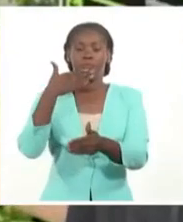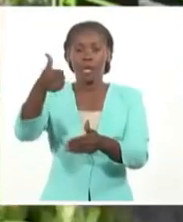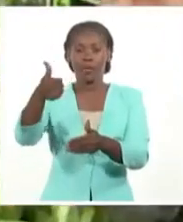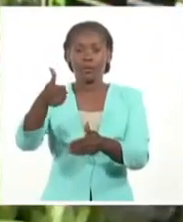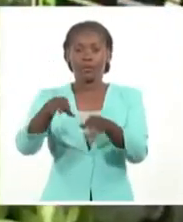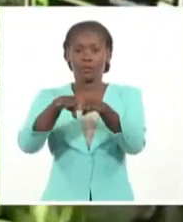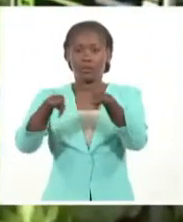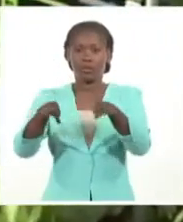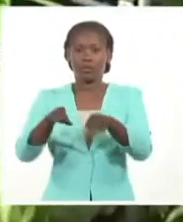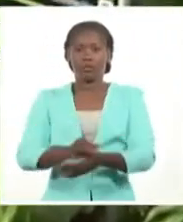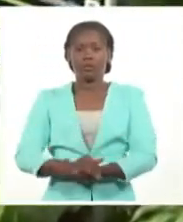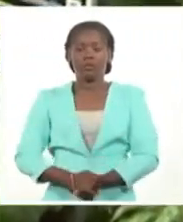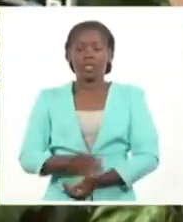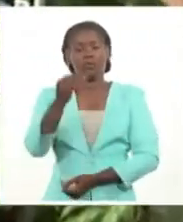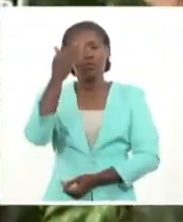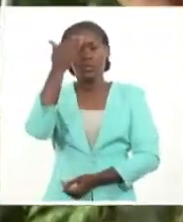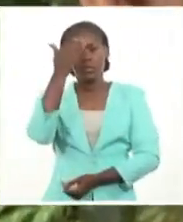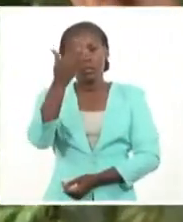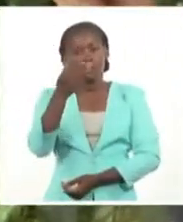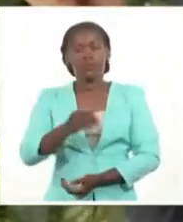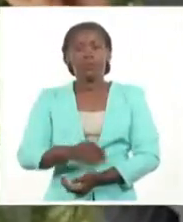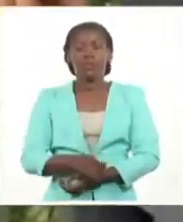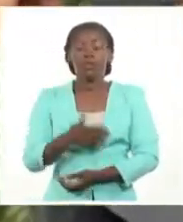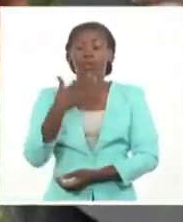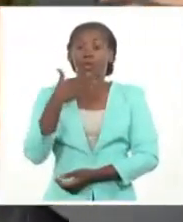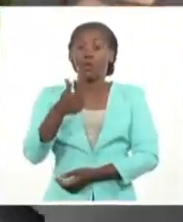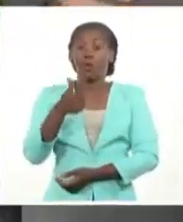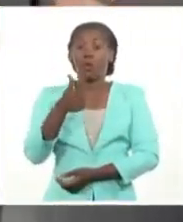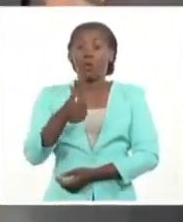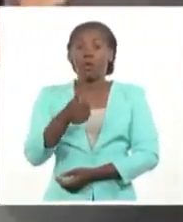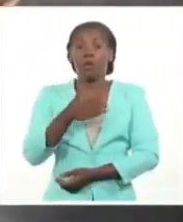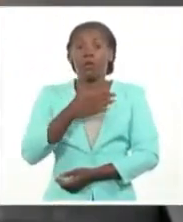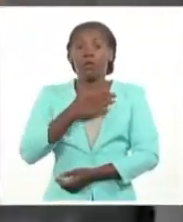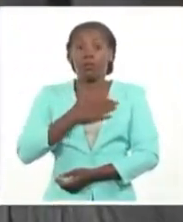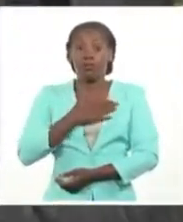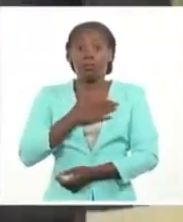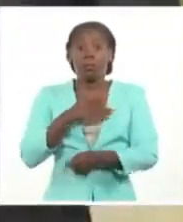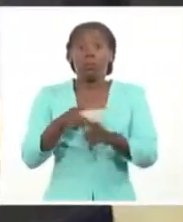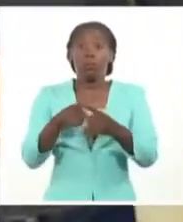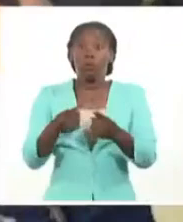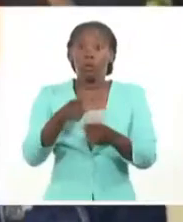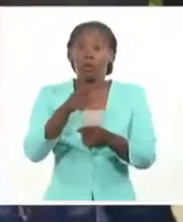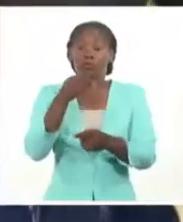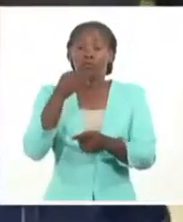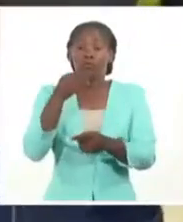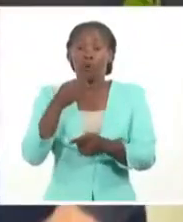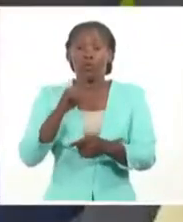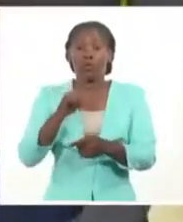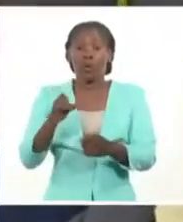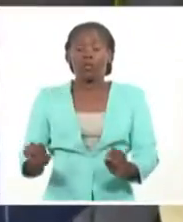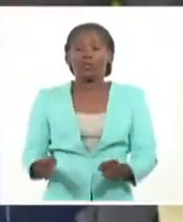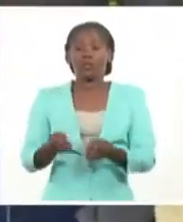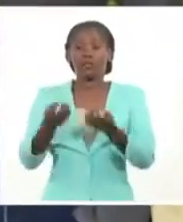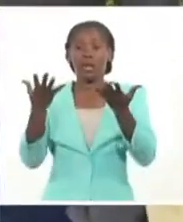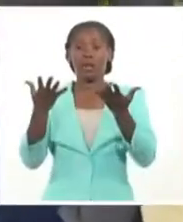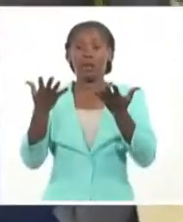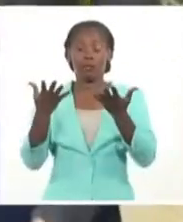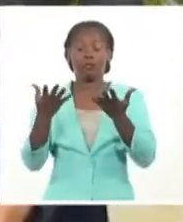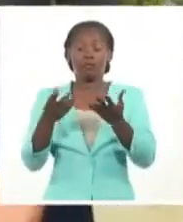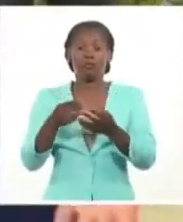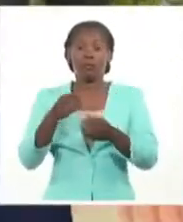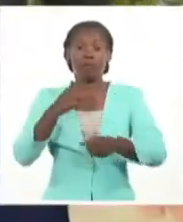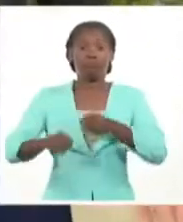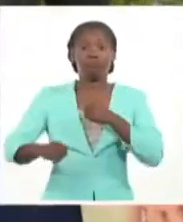de hoy. Muchísimas gracias, doctora. Qué bueno saber que existe una pequeña mejoría para nuestro querido Alberto Juan Torena,